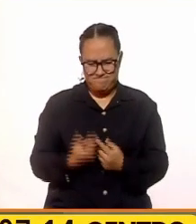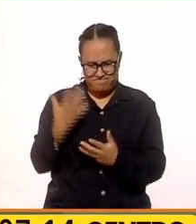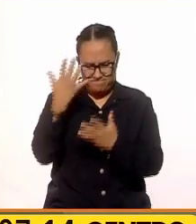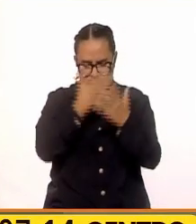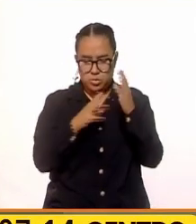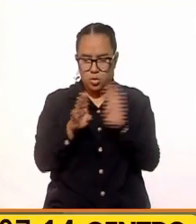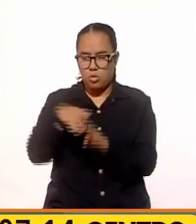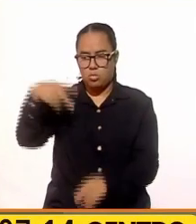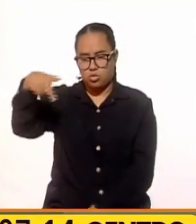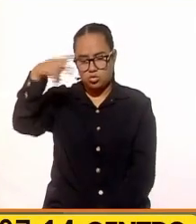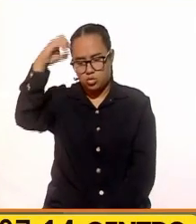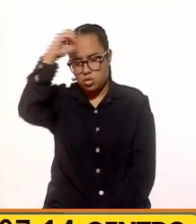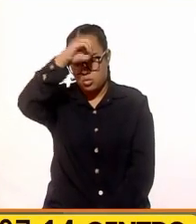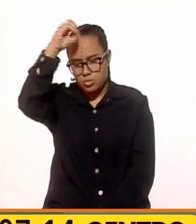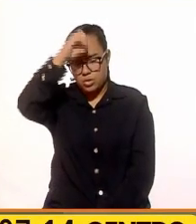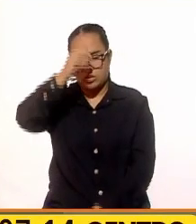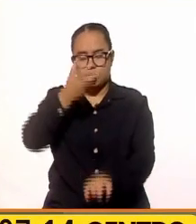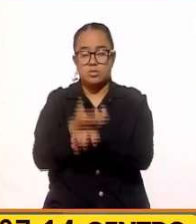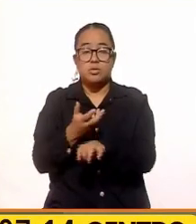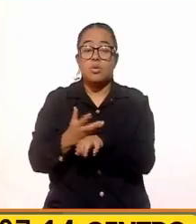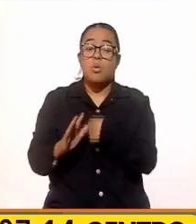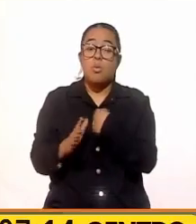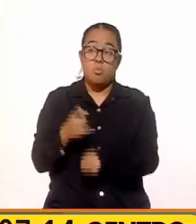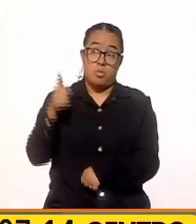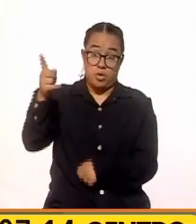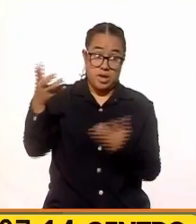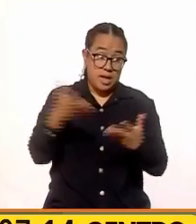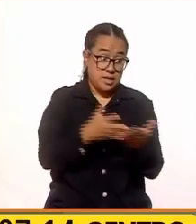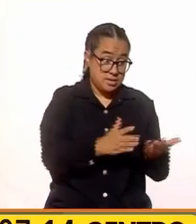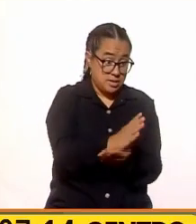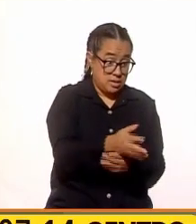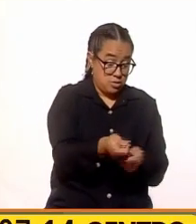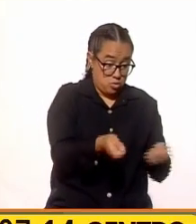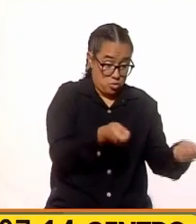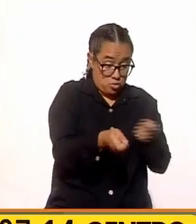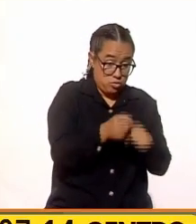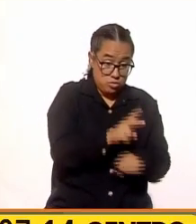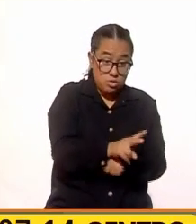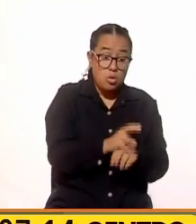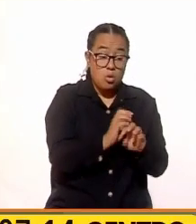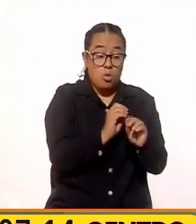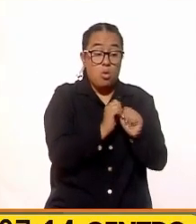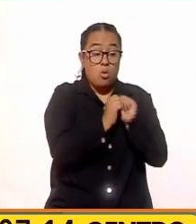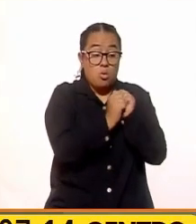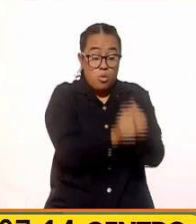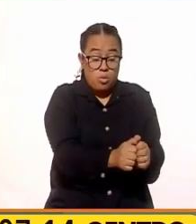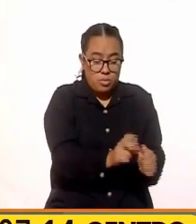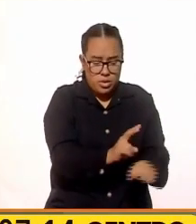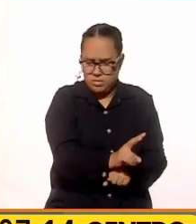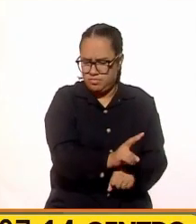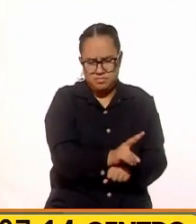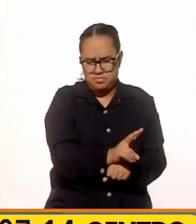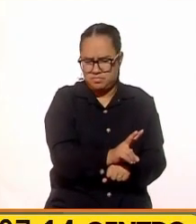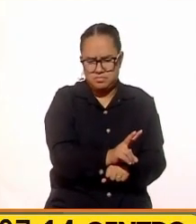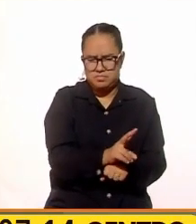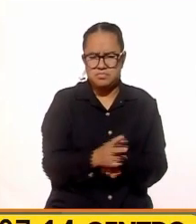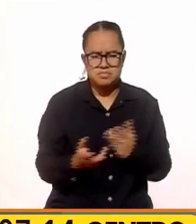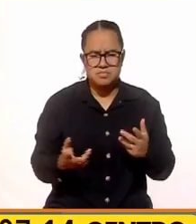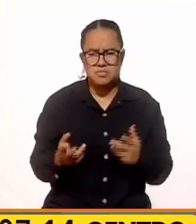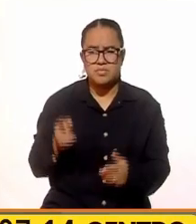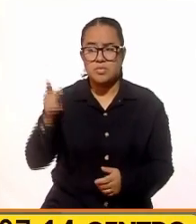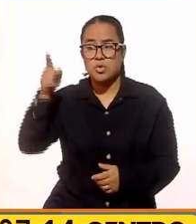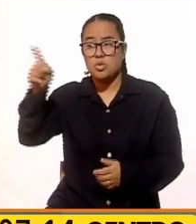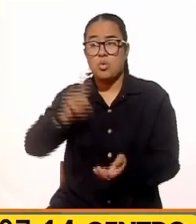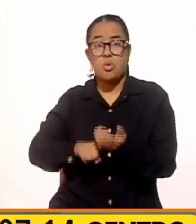posición de Estados Unidos, ya que no controla Venezuela, no se ha quedado en Venezuela, no pareciera tener el poder